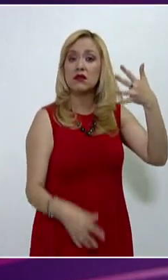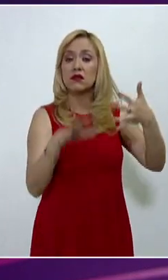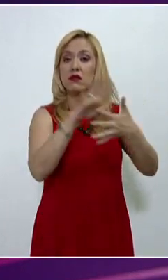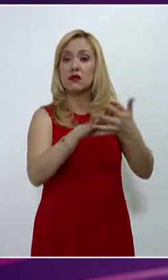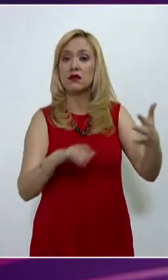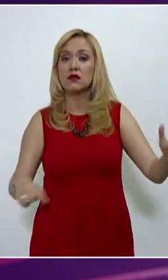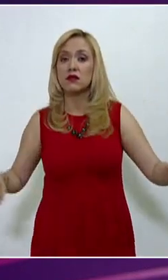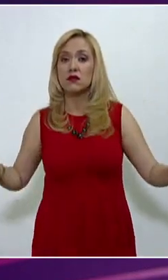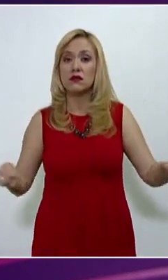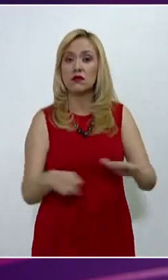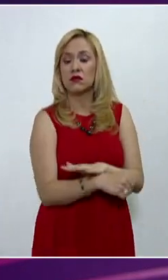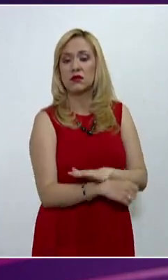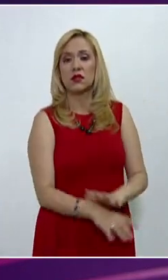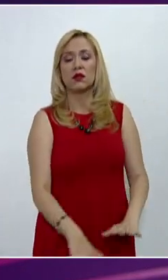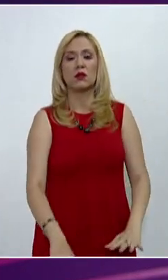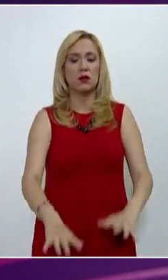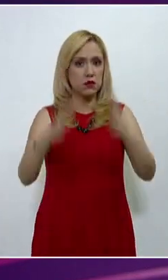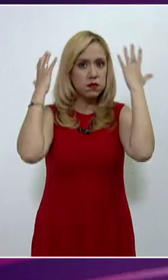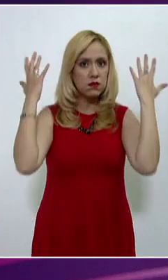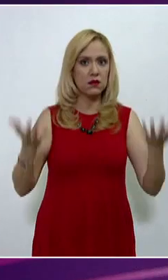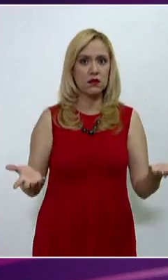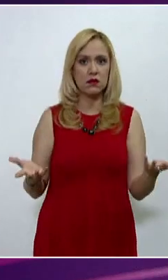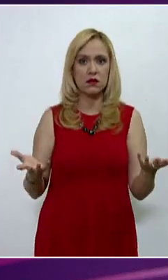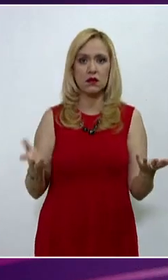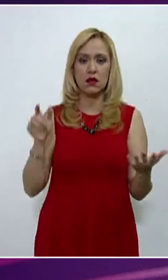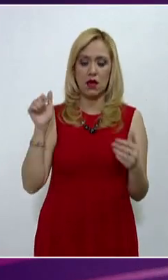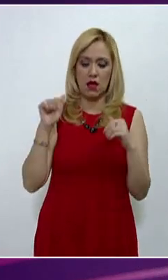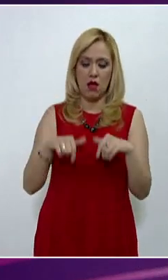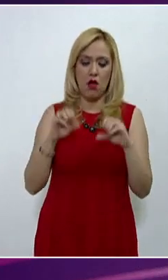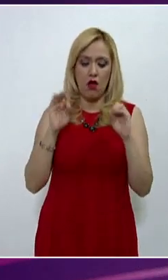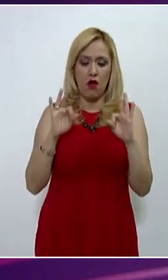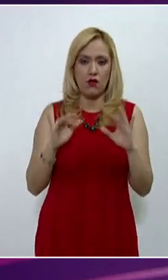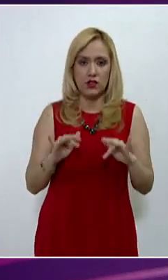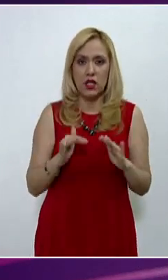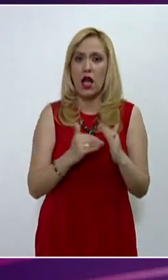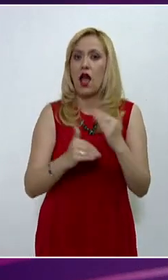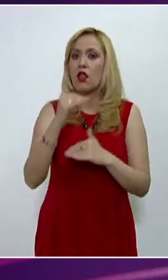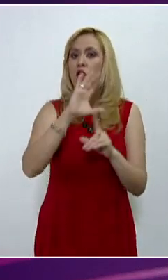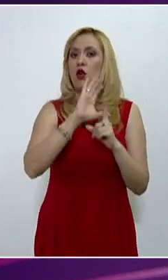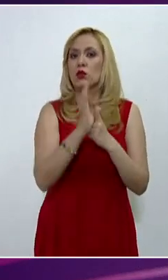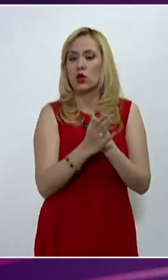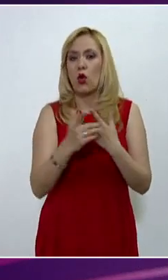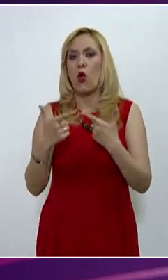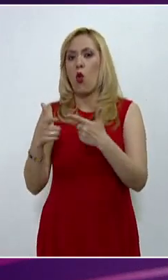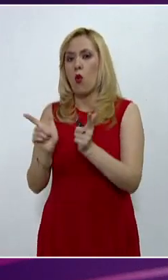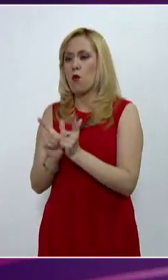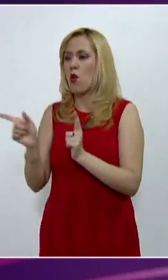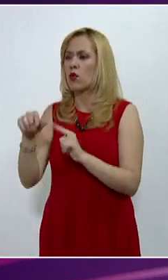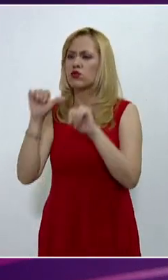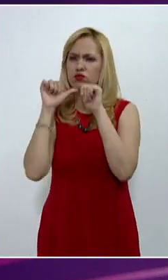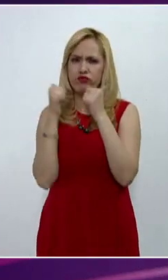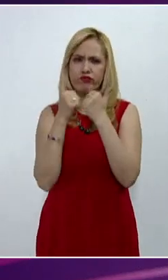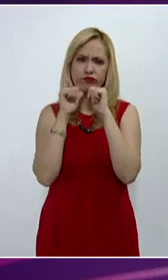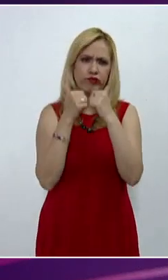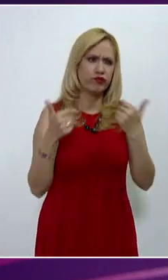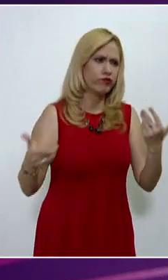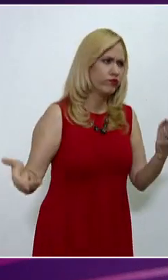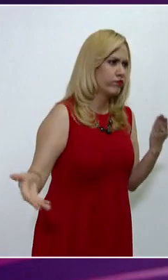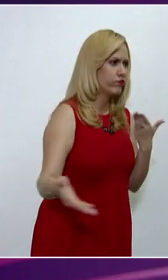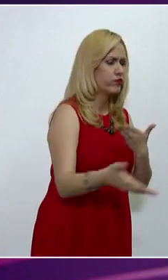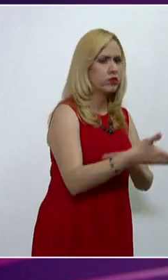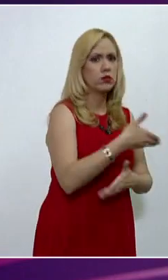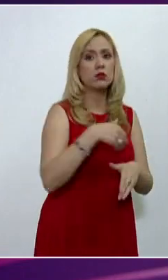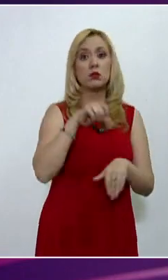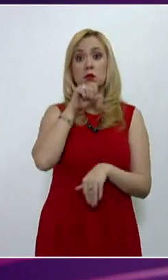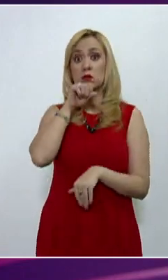medida compulsiva. La Oficina del Alto Comisionado de Naciones Unidas, junto con un grupo de organizaciones de la sociedad civil, en donde